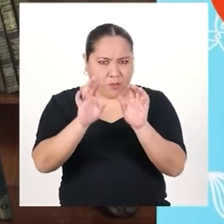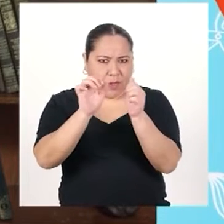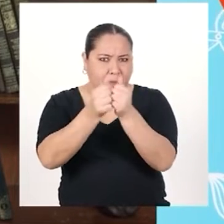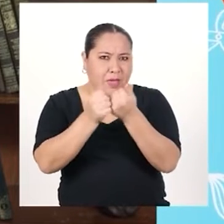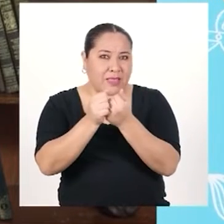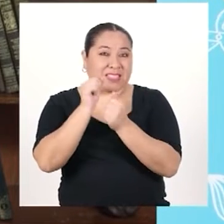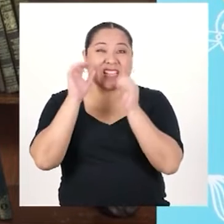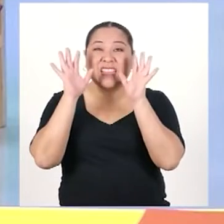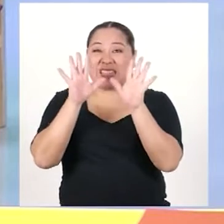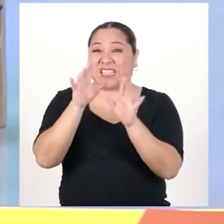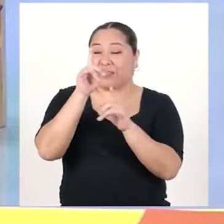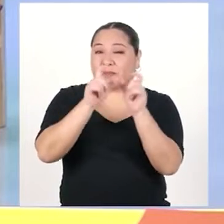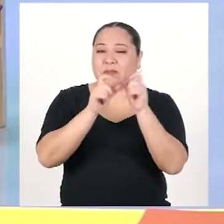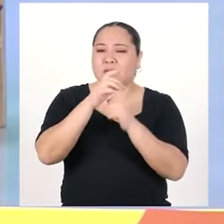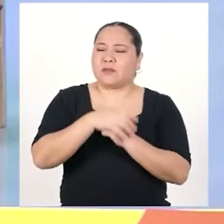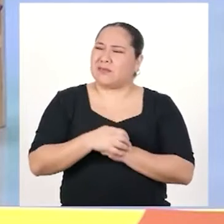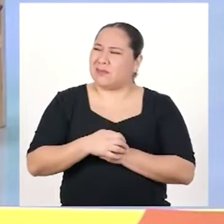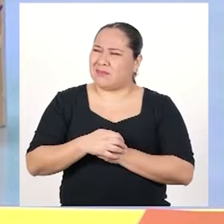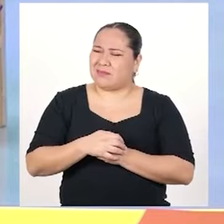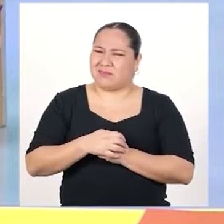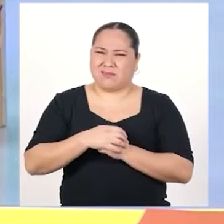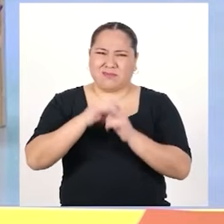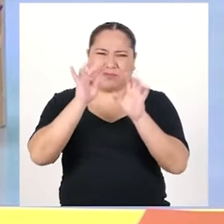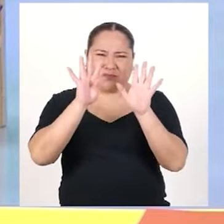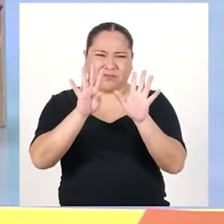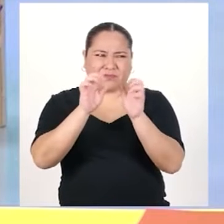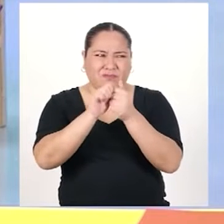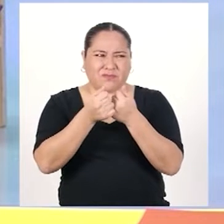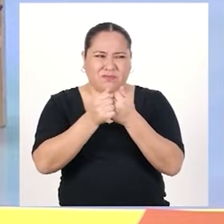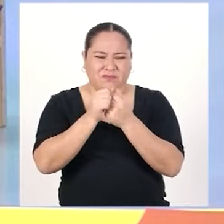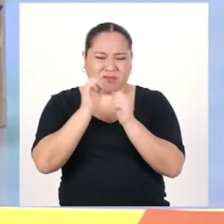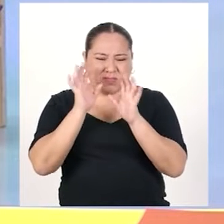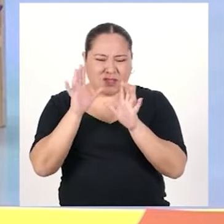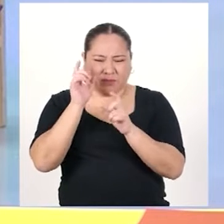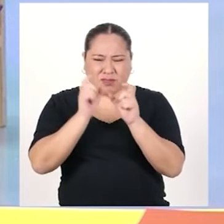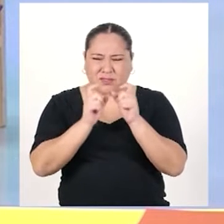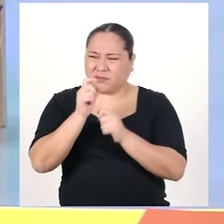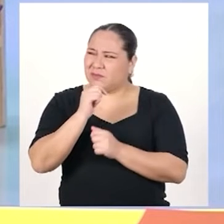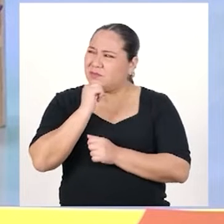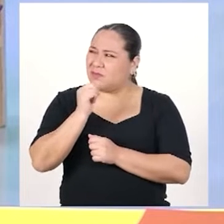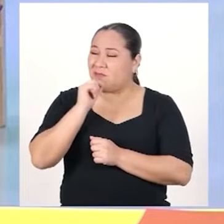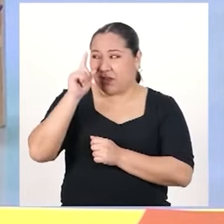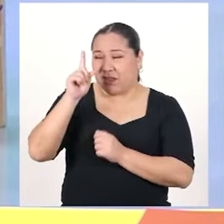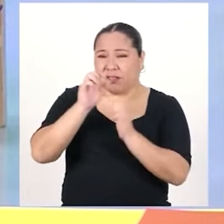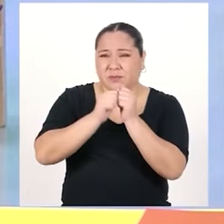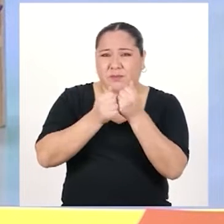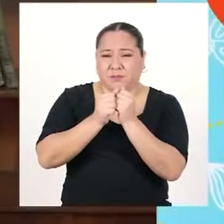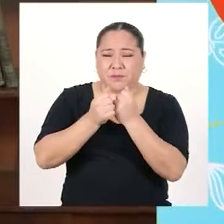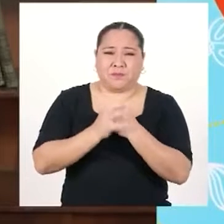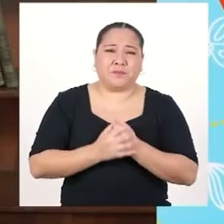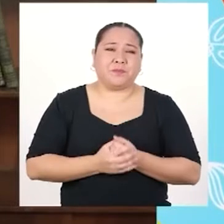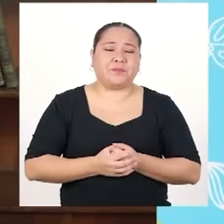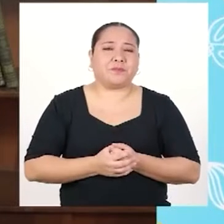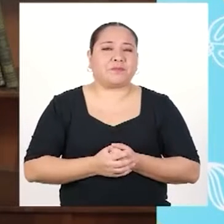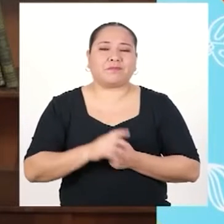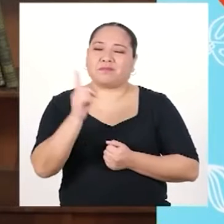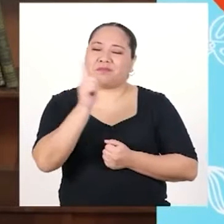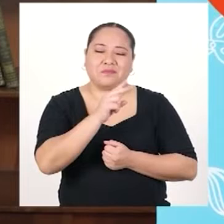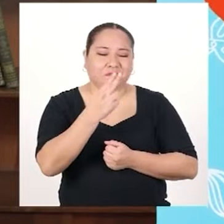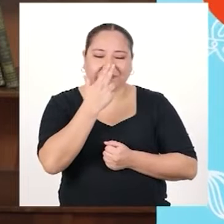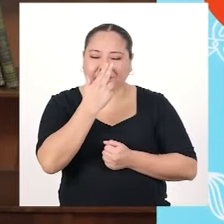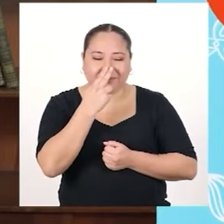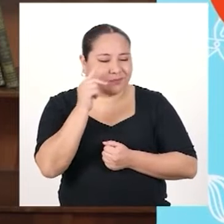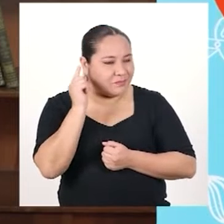10 personas? 9 panes entre 10 personas. ¿No faltaría un pan? No,